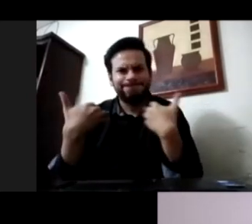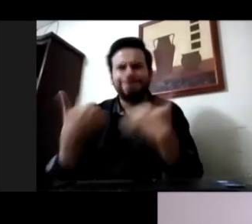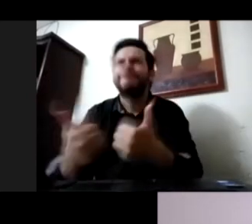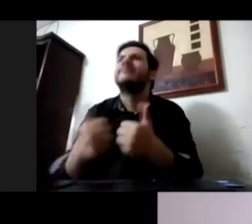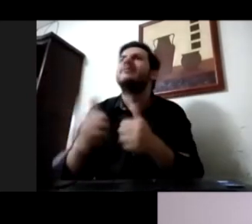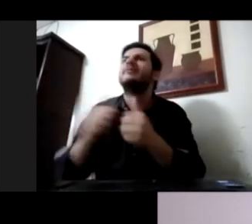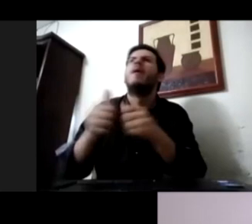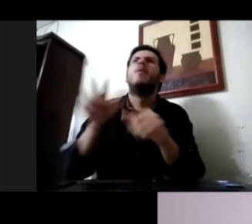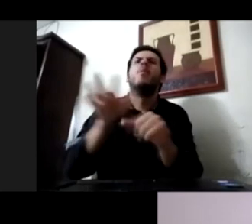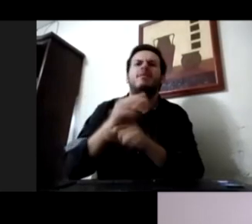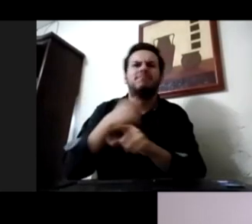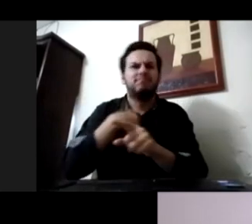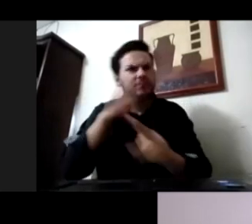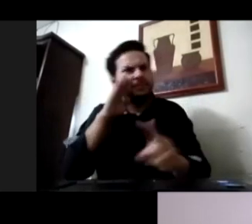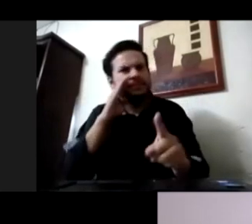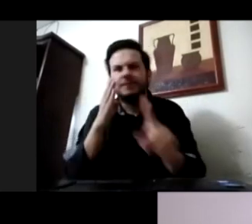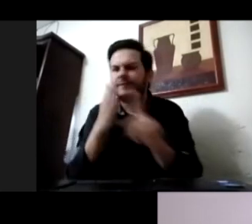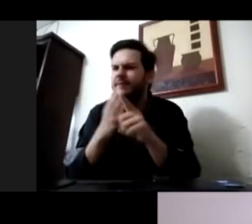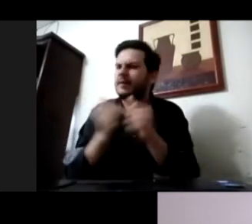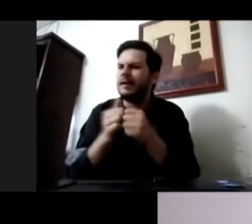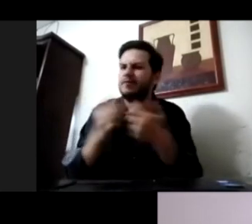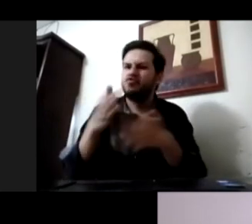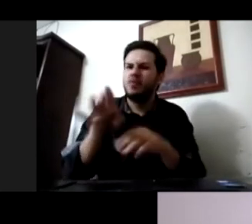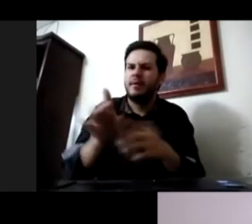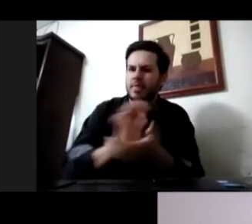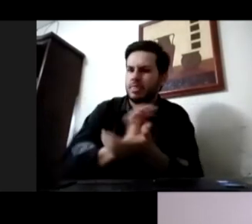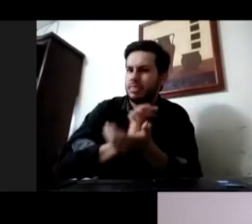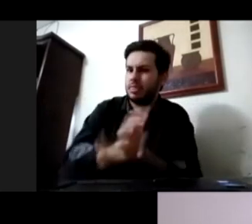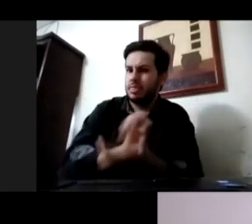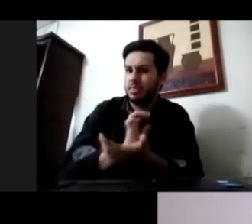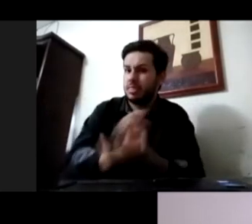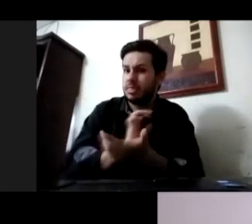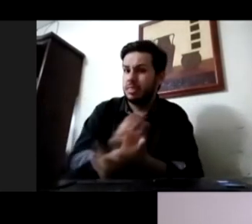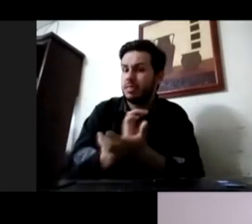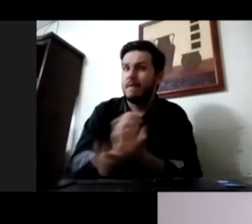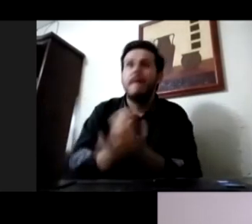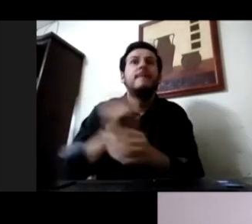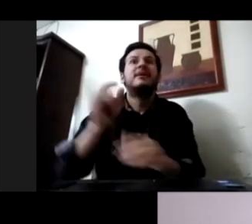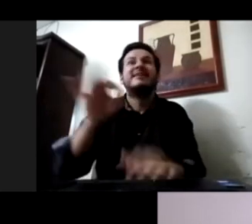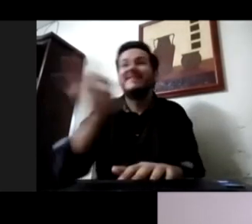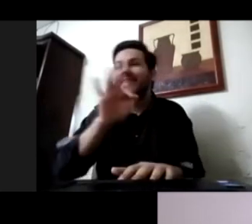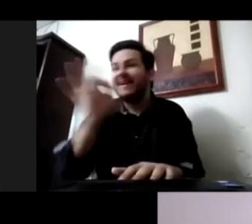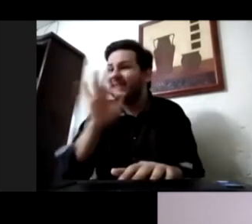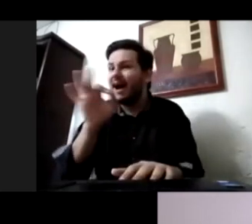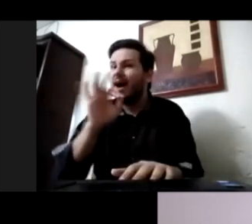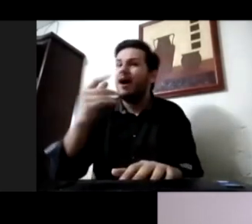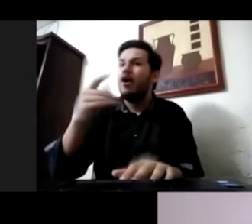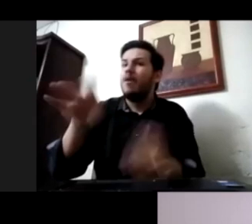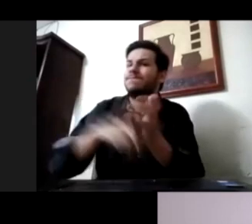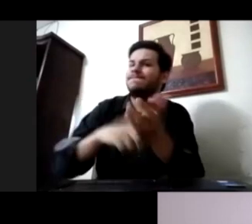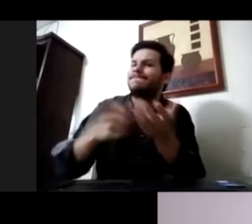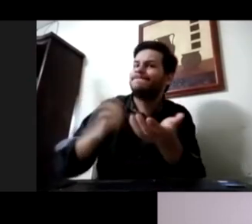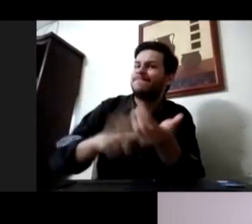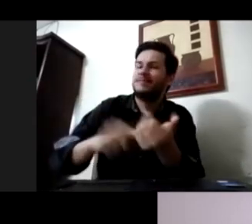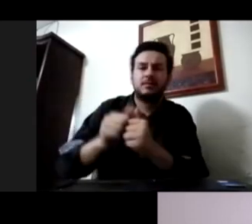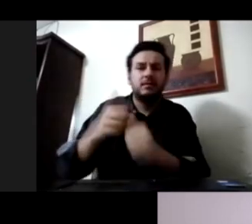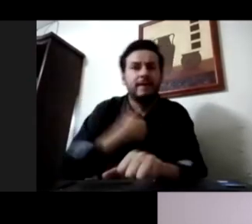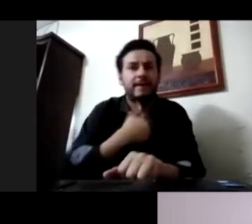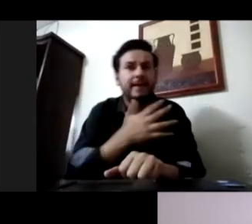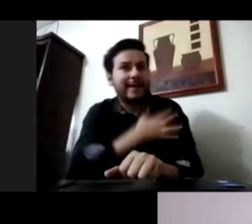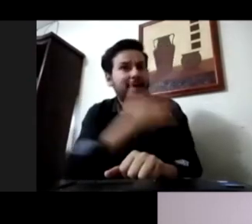contexto de la discriminación, es que si bien la discriminación como fenómeno general nos acaba haciendo daño a